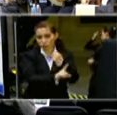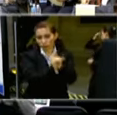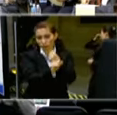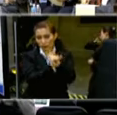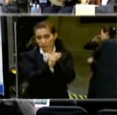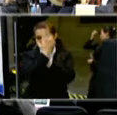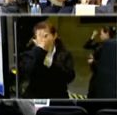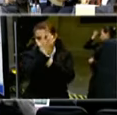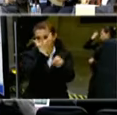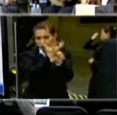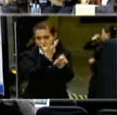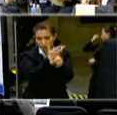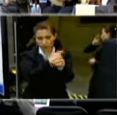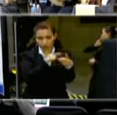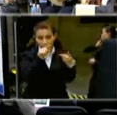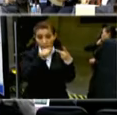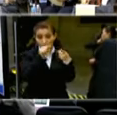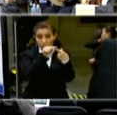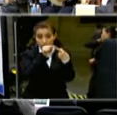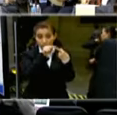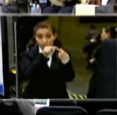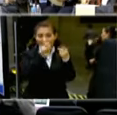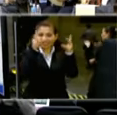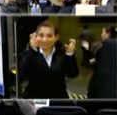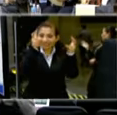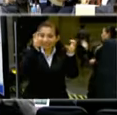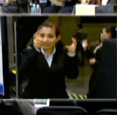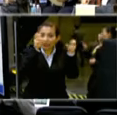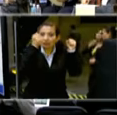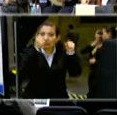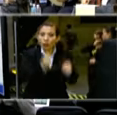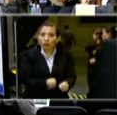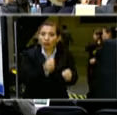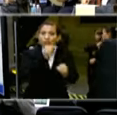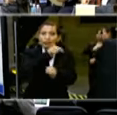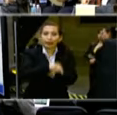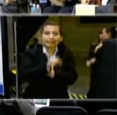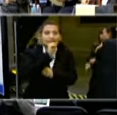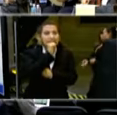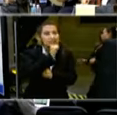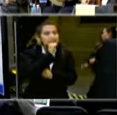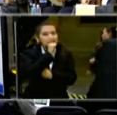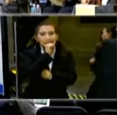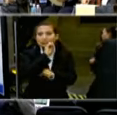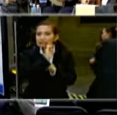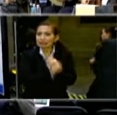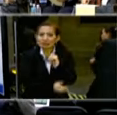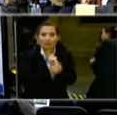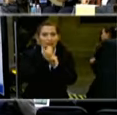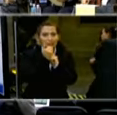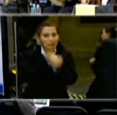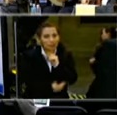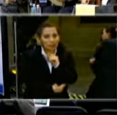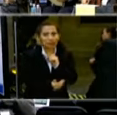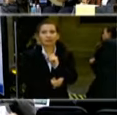muy serios con Estados Unidos. El primero es el tema de la seguridad. No hemos acabado de lograr